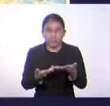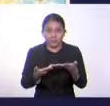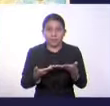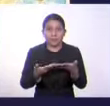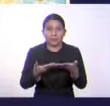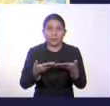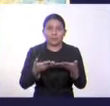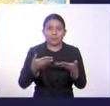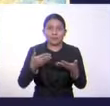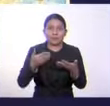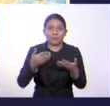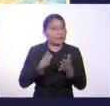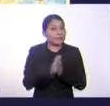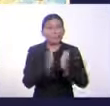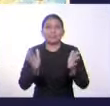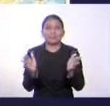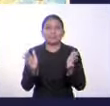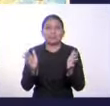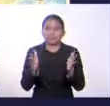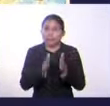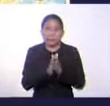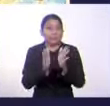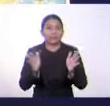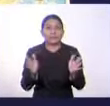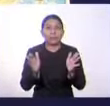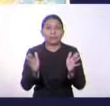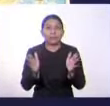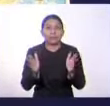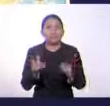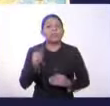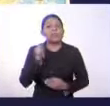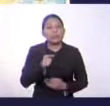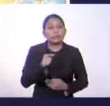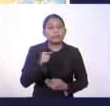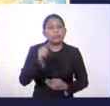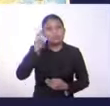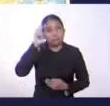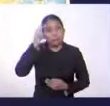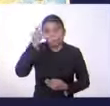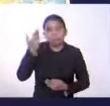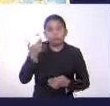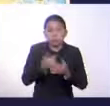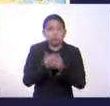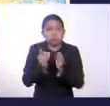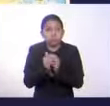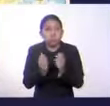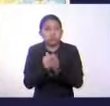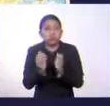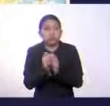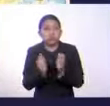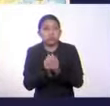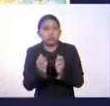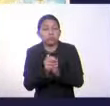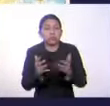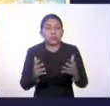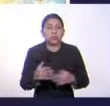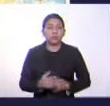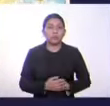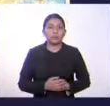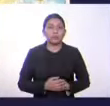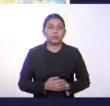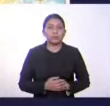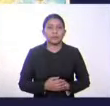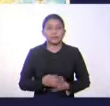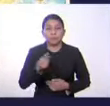sentido muy general, muy abstracto, entonces corremos el peligro de vaciarlos. El derecho humano supone asignación de